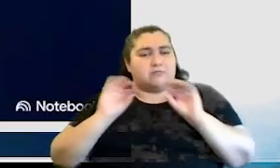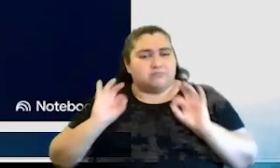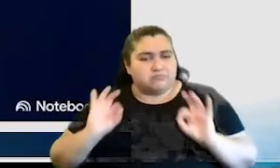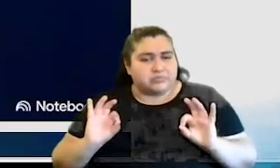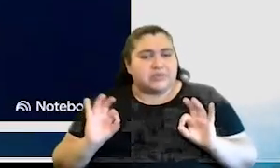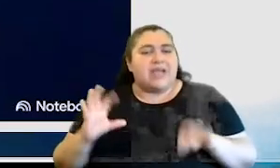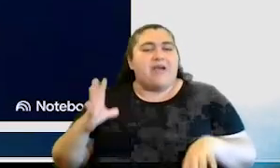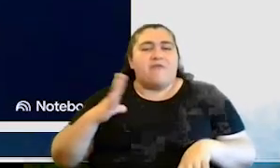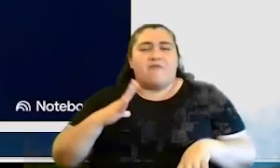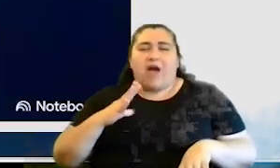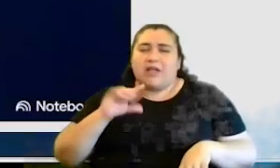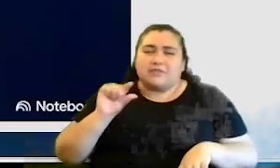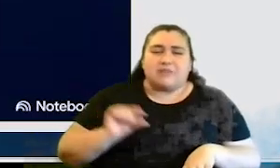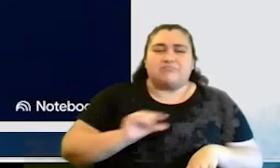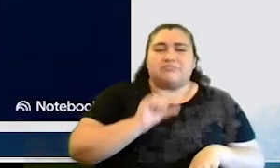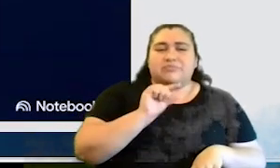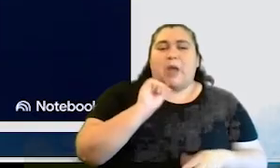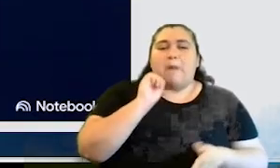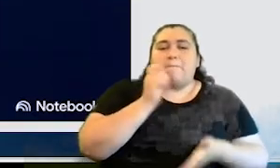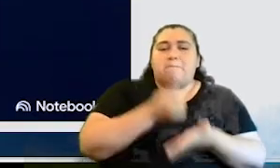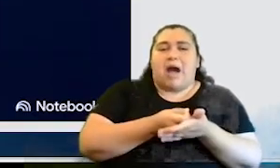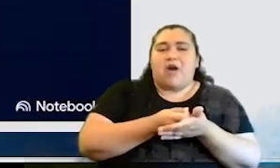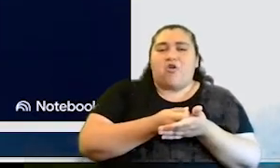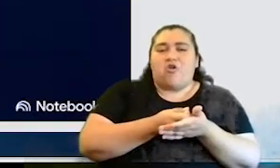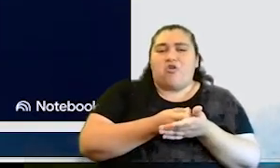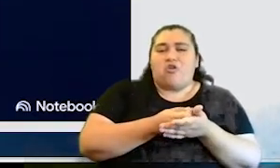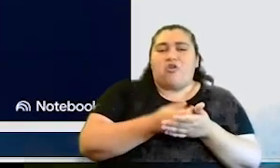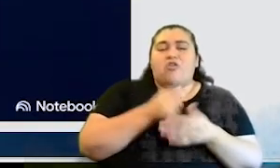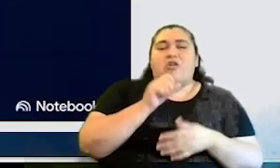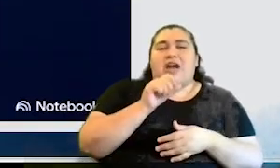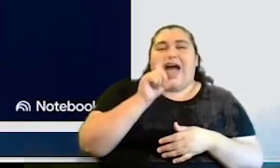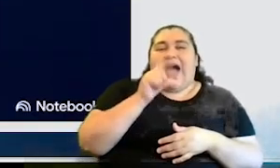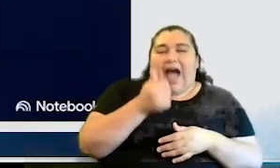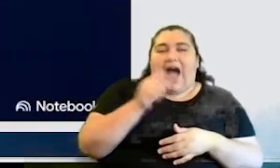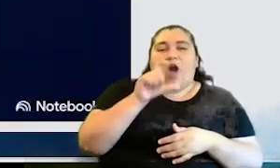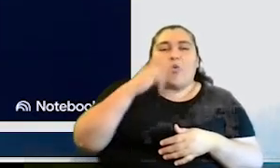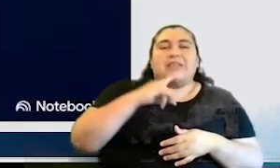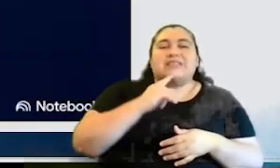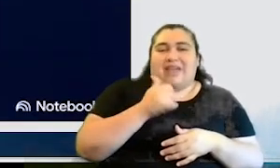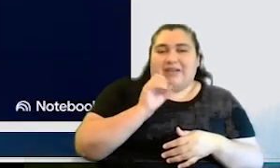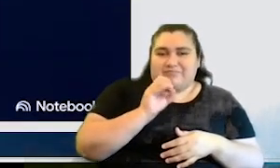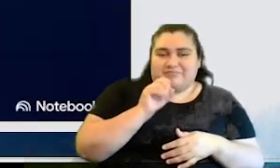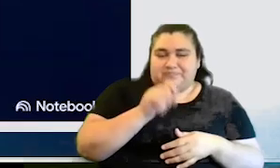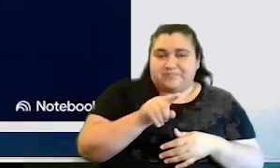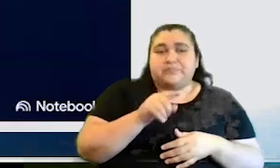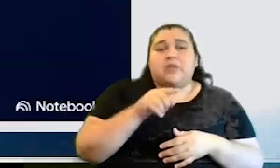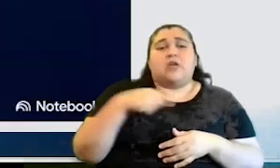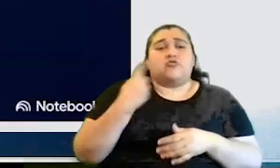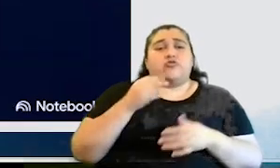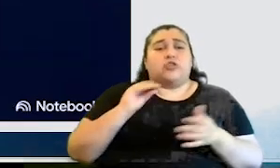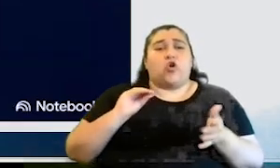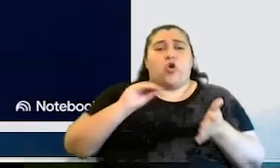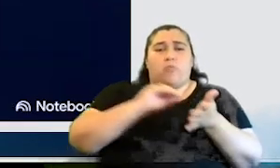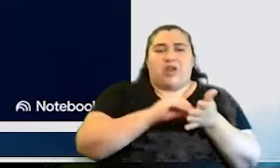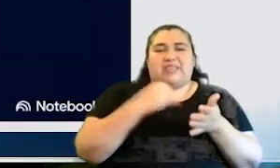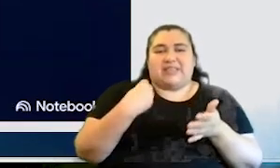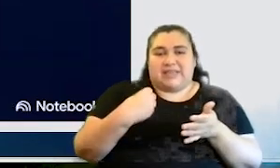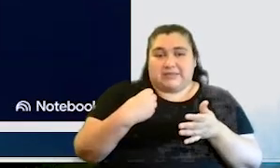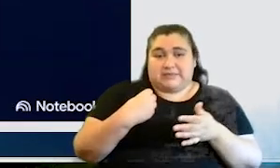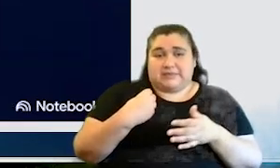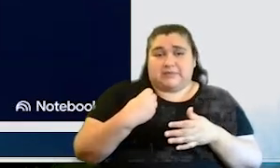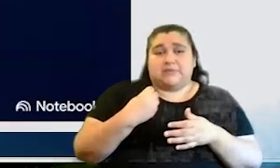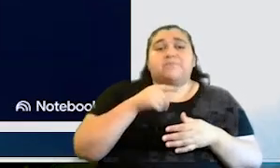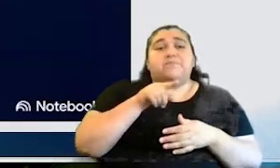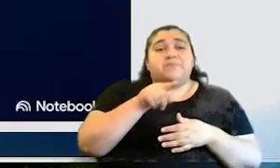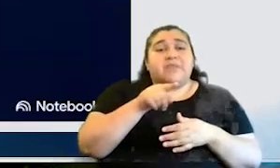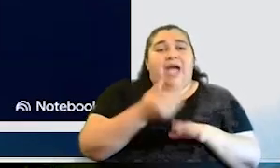renconcito que tiene que ver con pagos a cuenta, donde el último tiempo estamos incorporando estas percepciones que